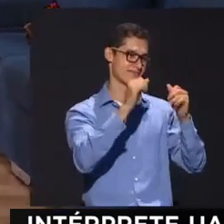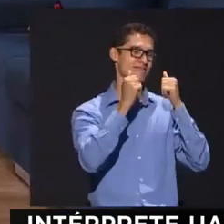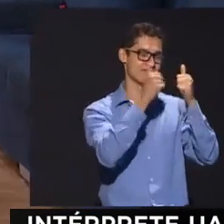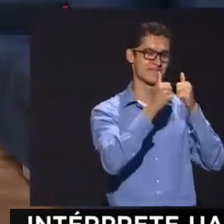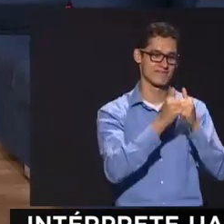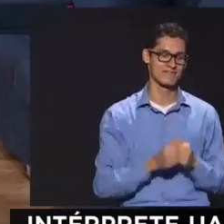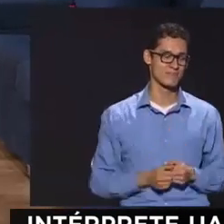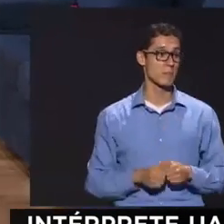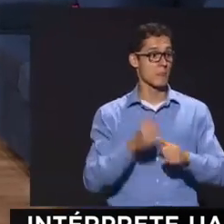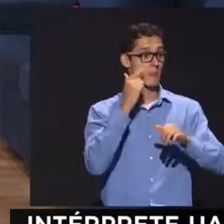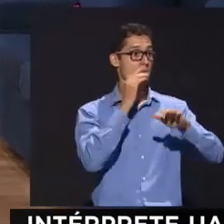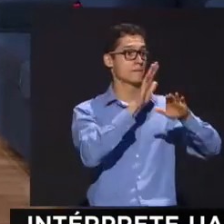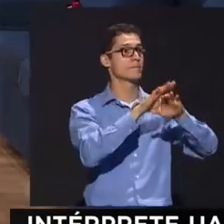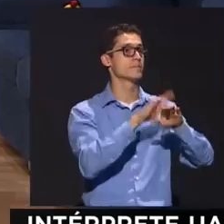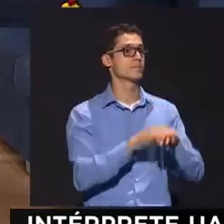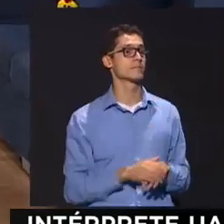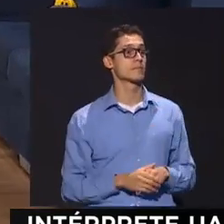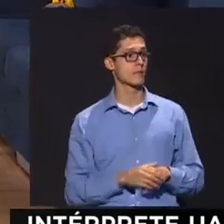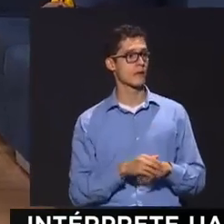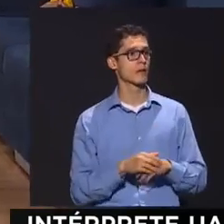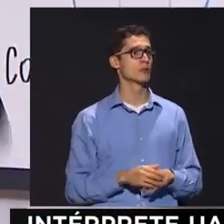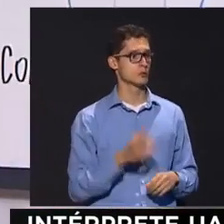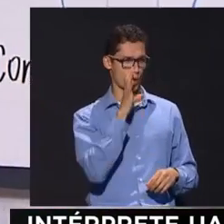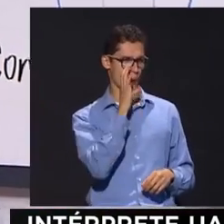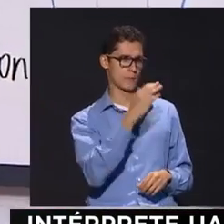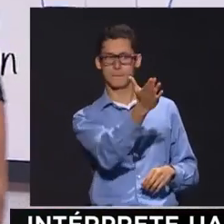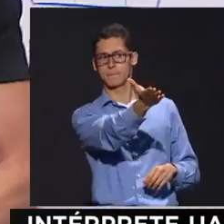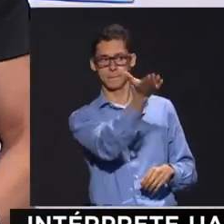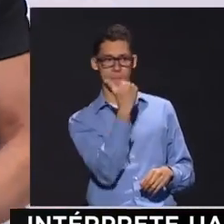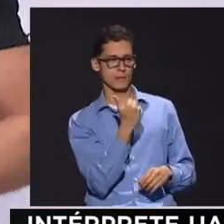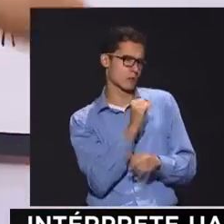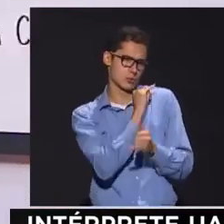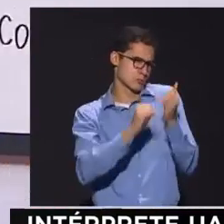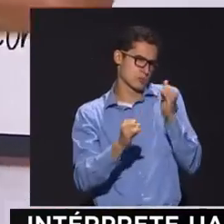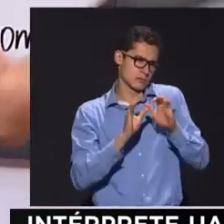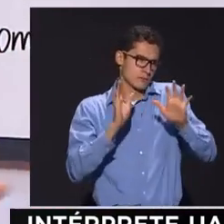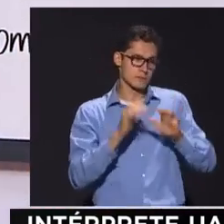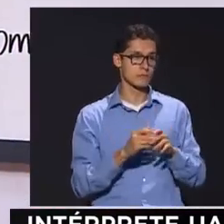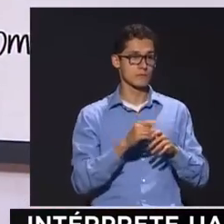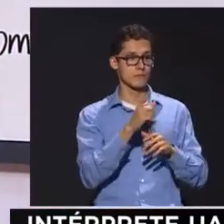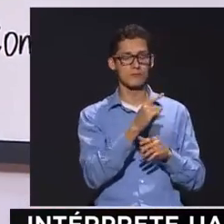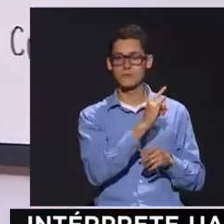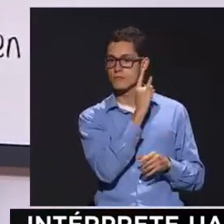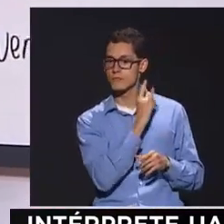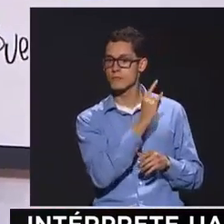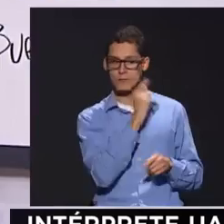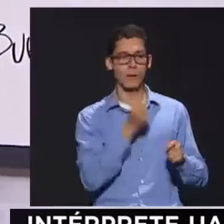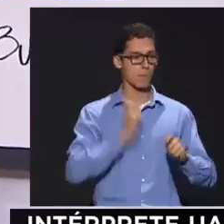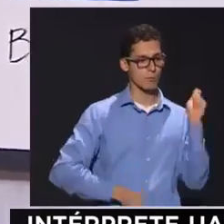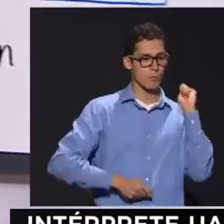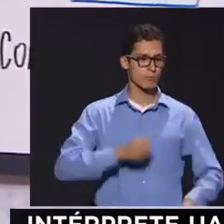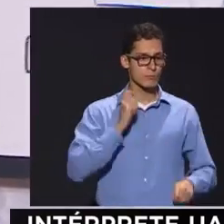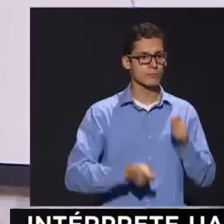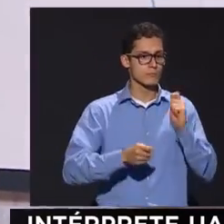vamos a invitar ahora bien para que nos acompañe con la parte final para que no salga un ambiente con percusión